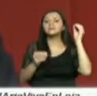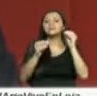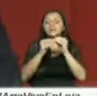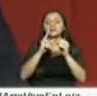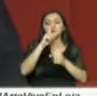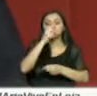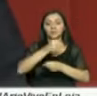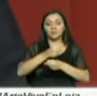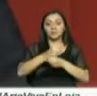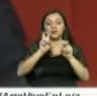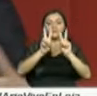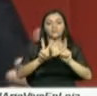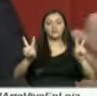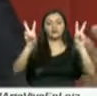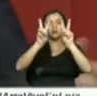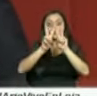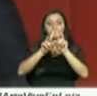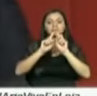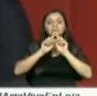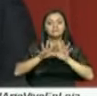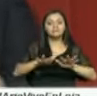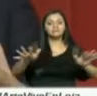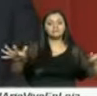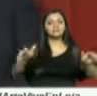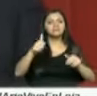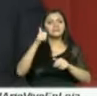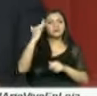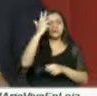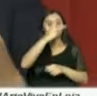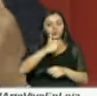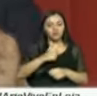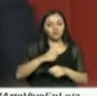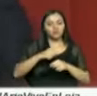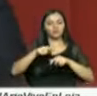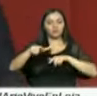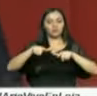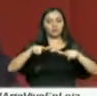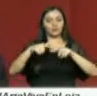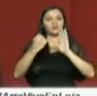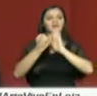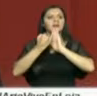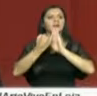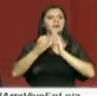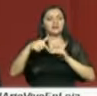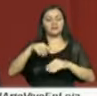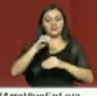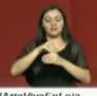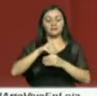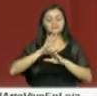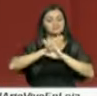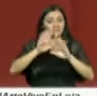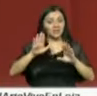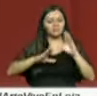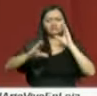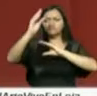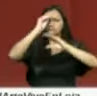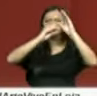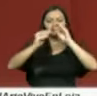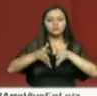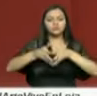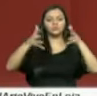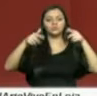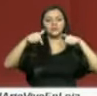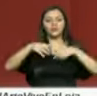agregado, pero que también difunde estética, belleza e identidad. Hemos aprendido mucho de